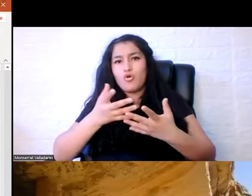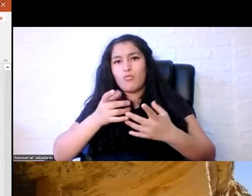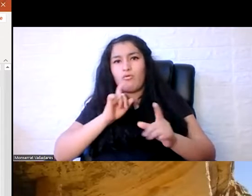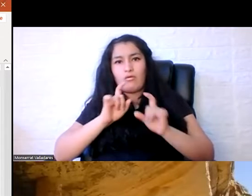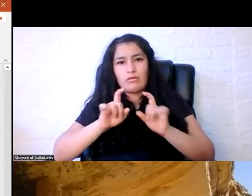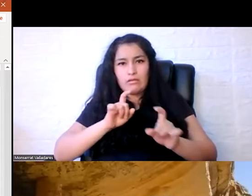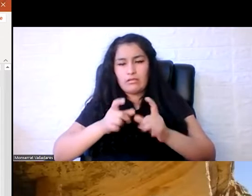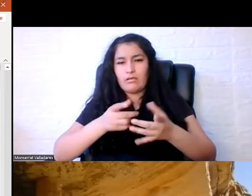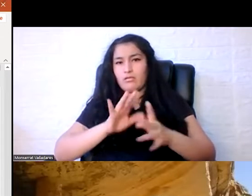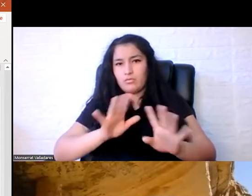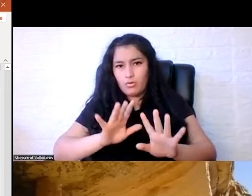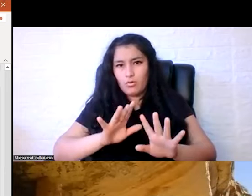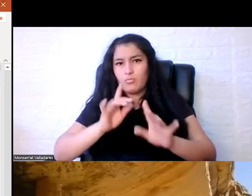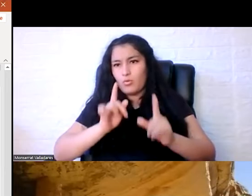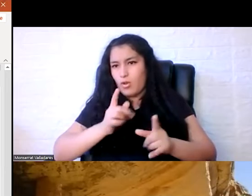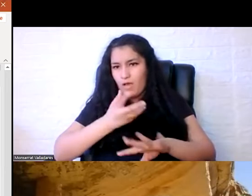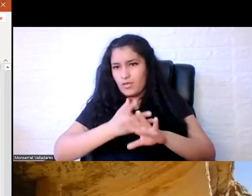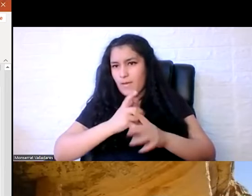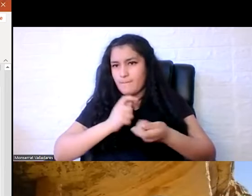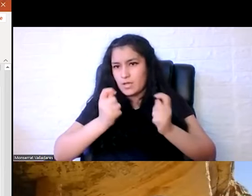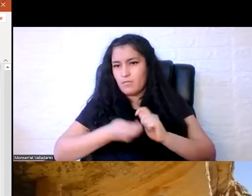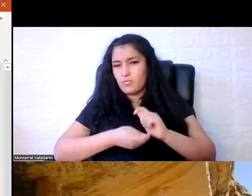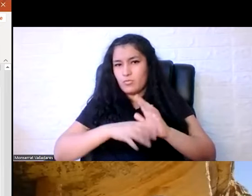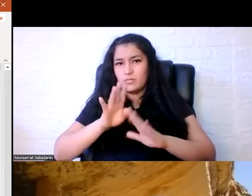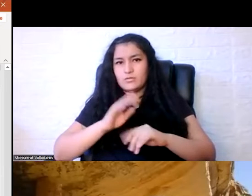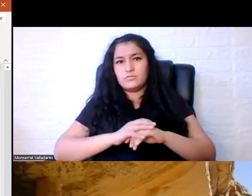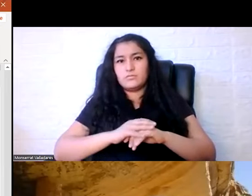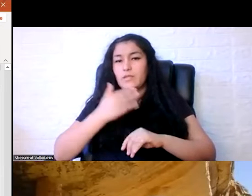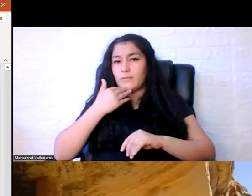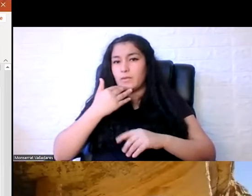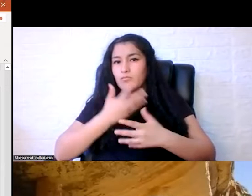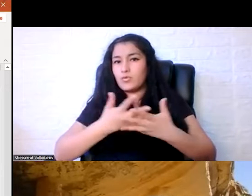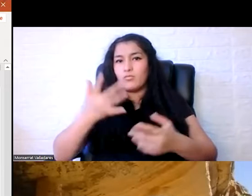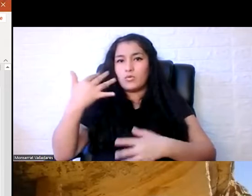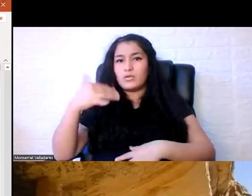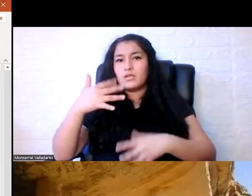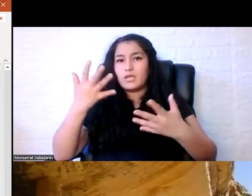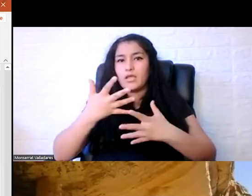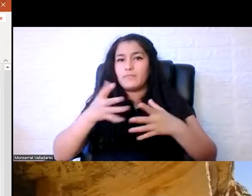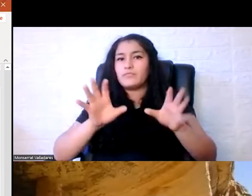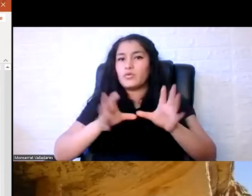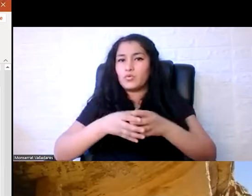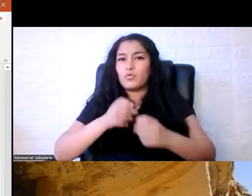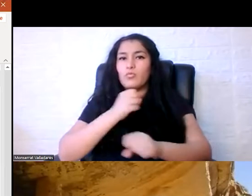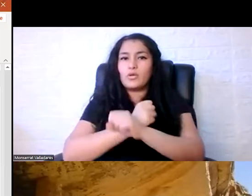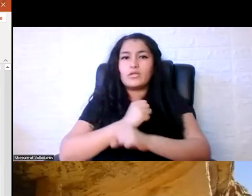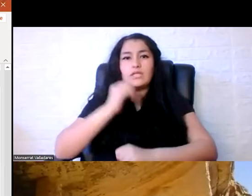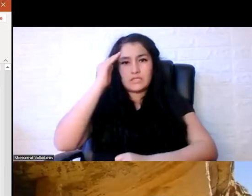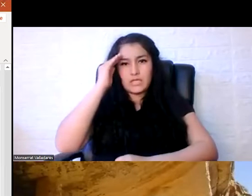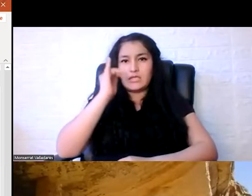más. Y la otra que me parece importante de nuevo señalar es el grupo de policías, ama su trabajo, con todo y los